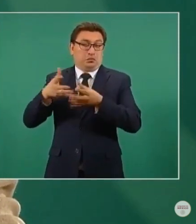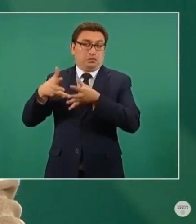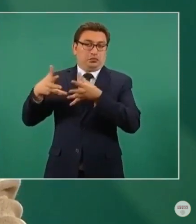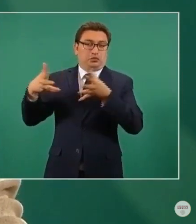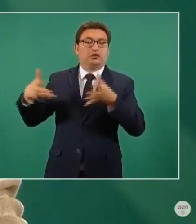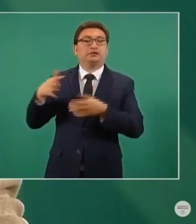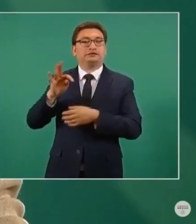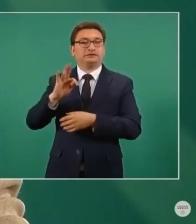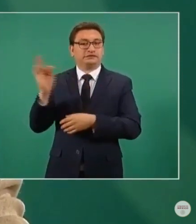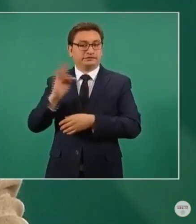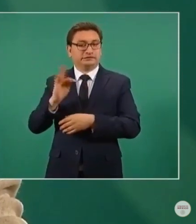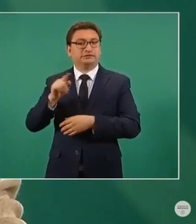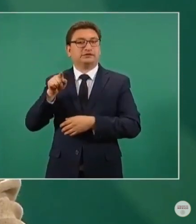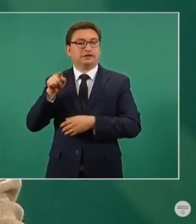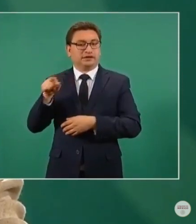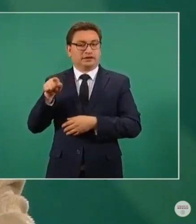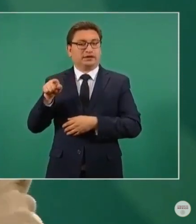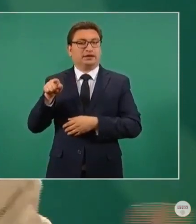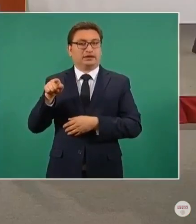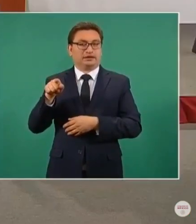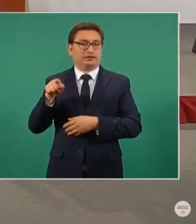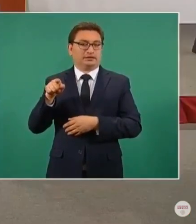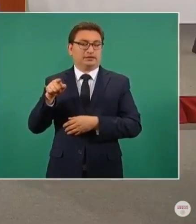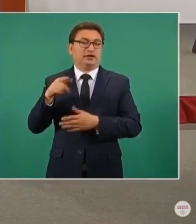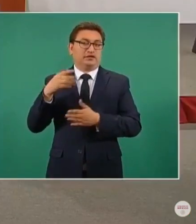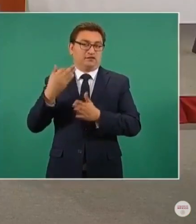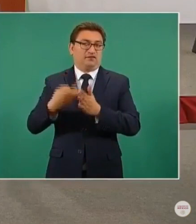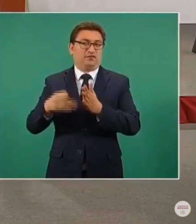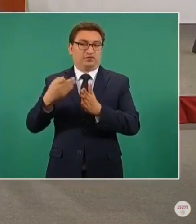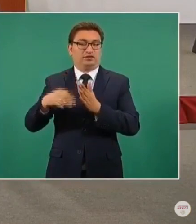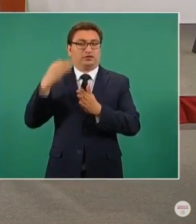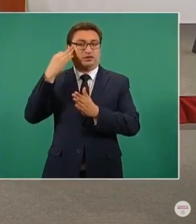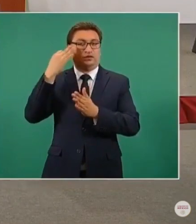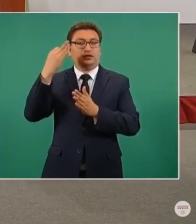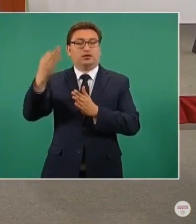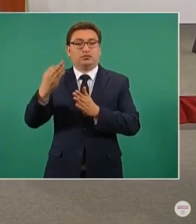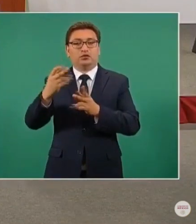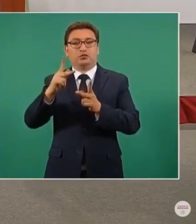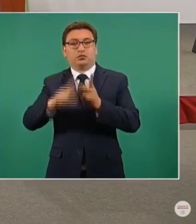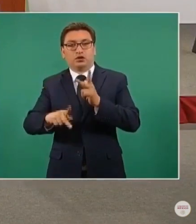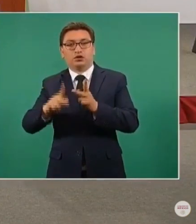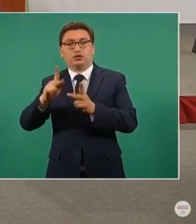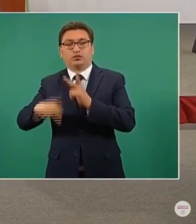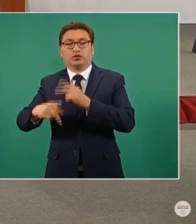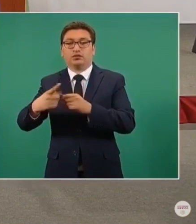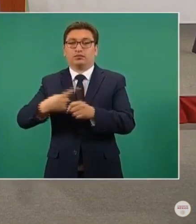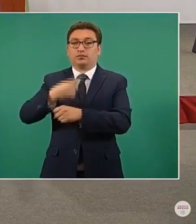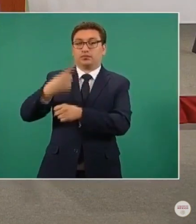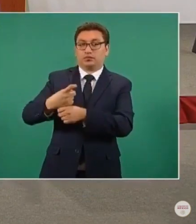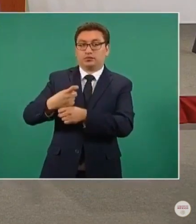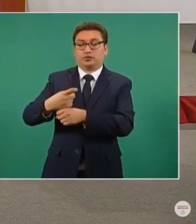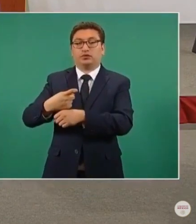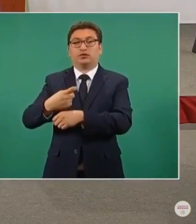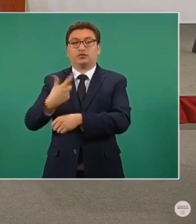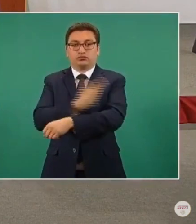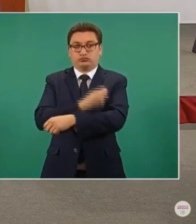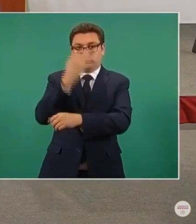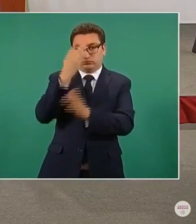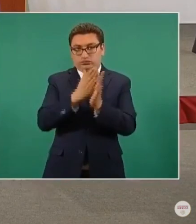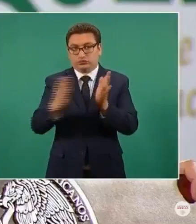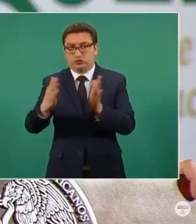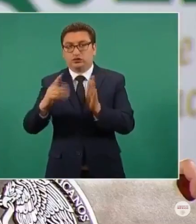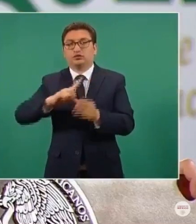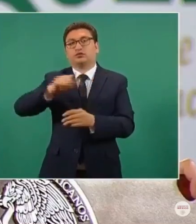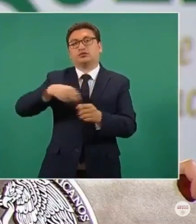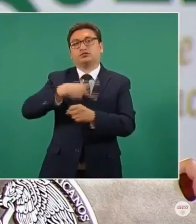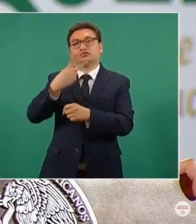ser un elemento que a veces nos lleve a fragmentar y en 2 rondas de vacunación completar la meta en vez de una.